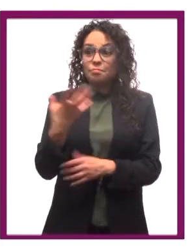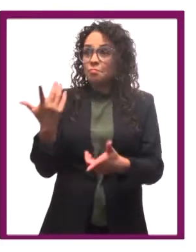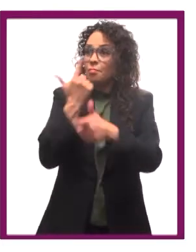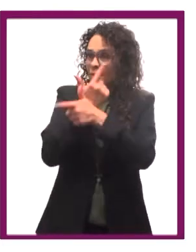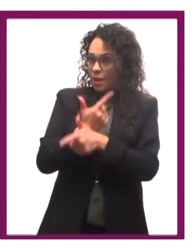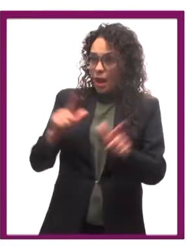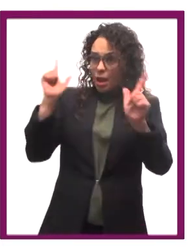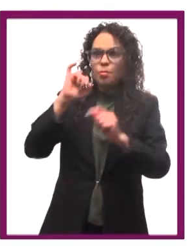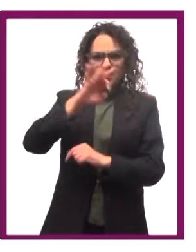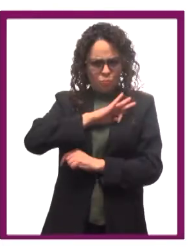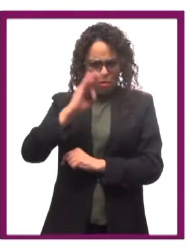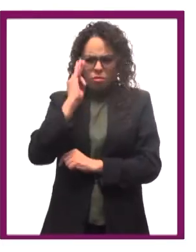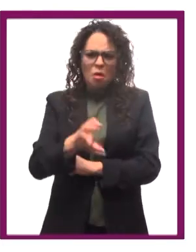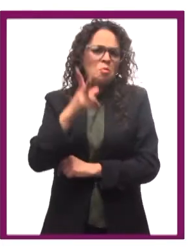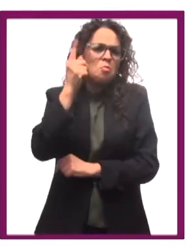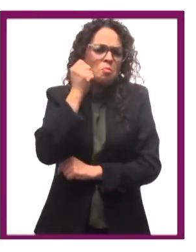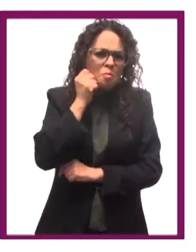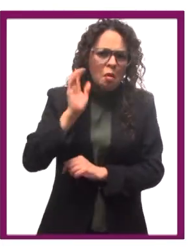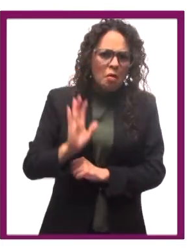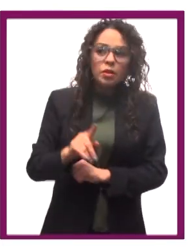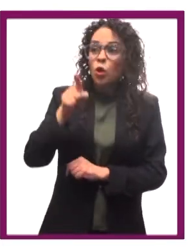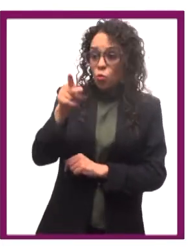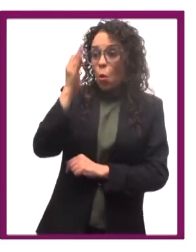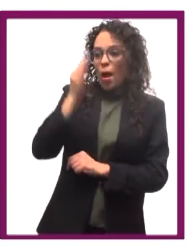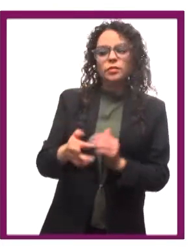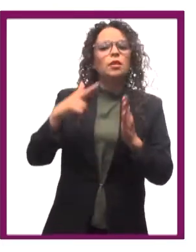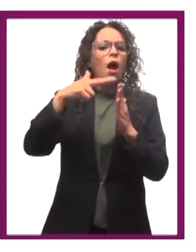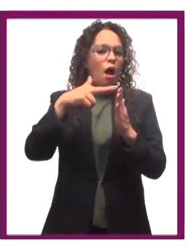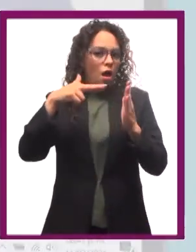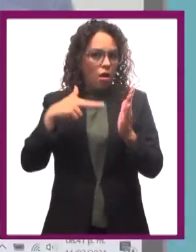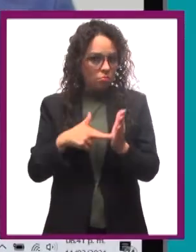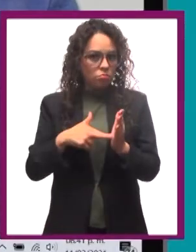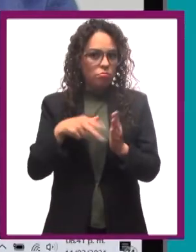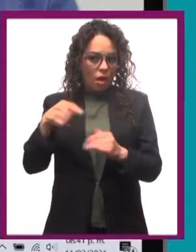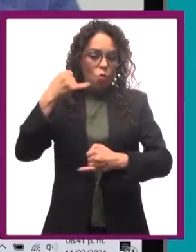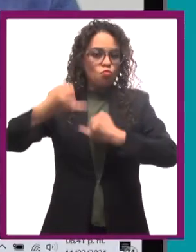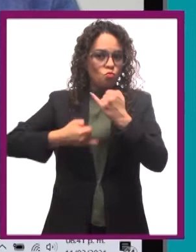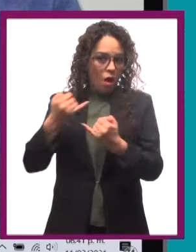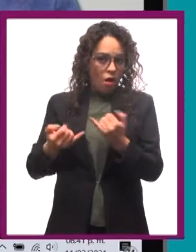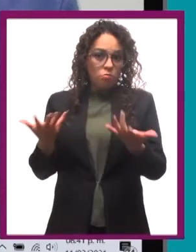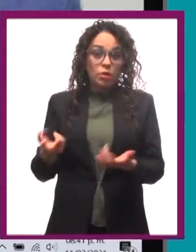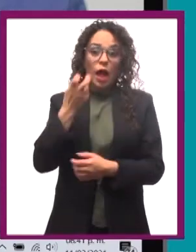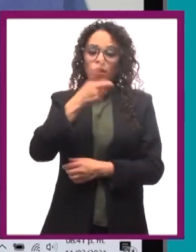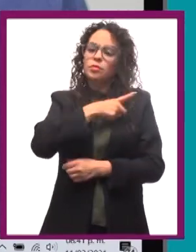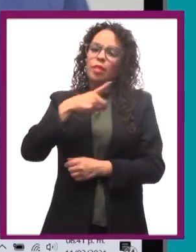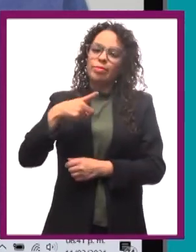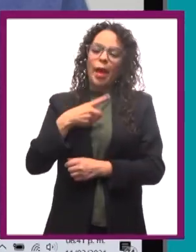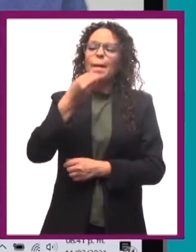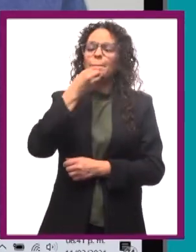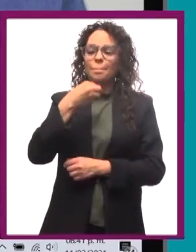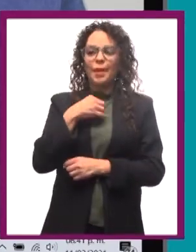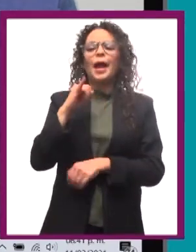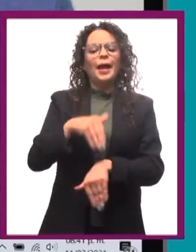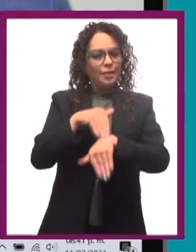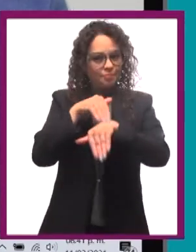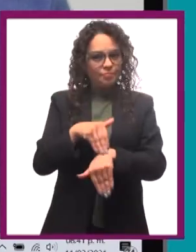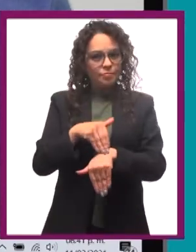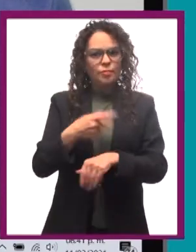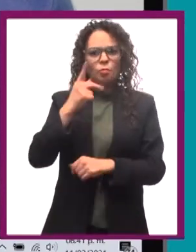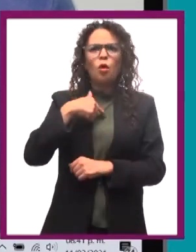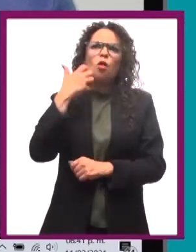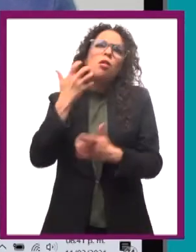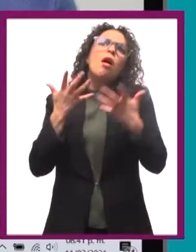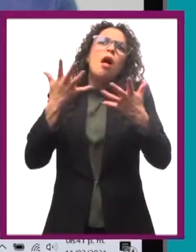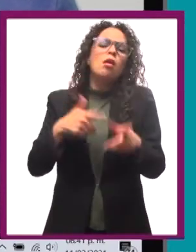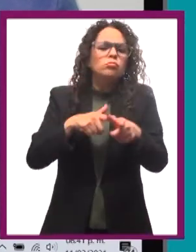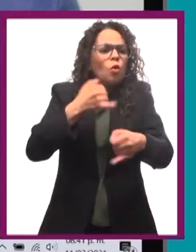obligatorias, aunque libremente aceptadas. Tú habías aceptado las reglas y parte del juego es ajustarse a ellas. Solo